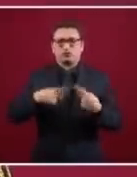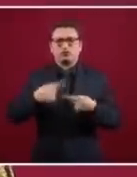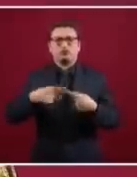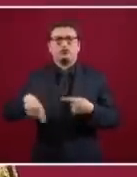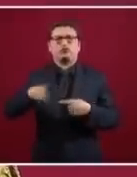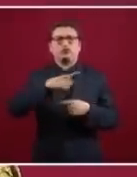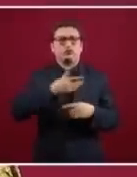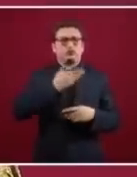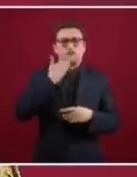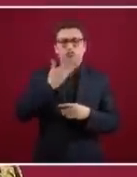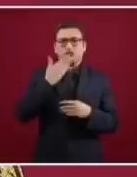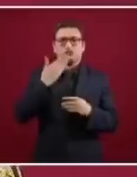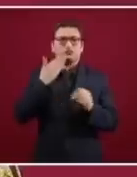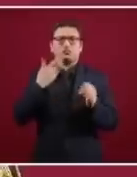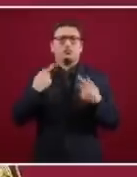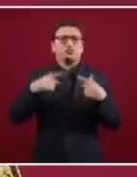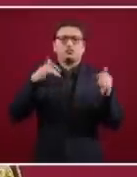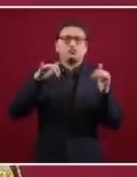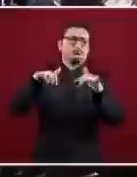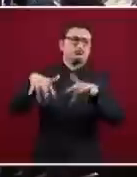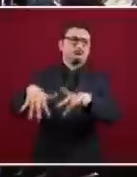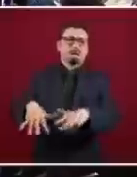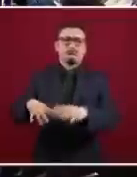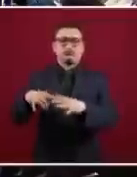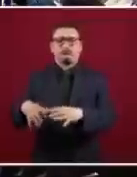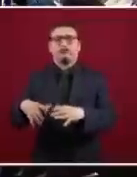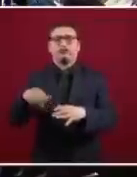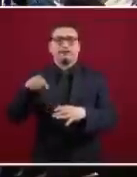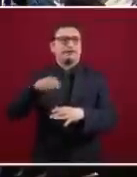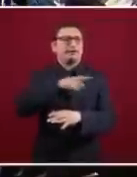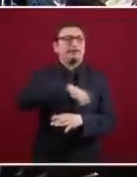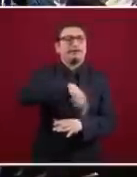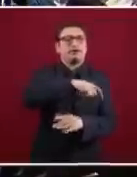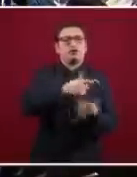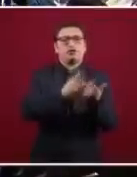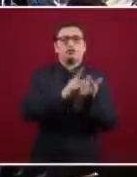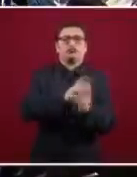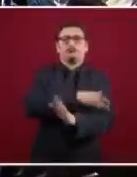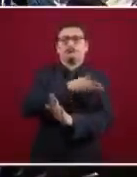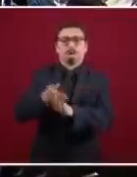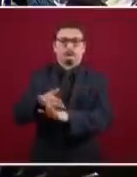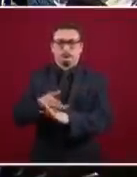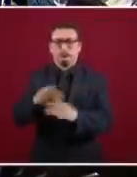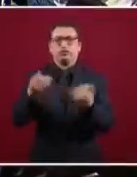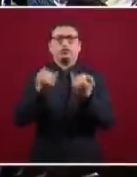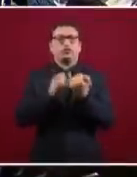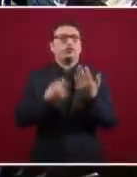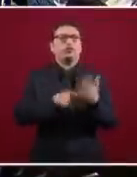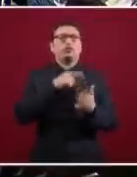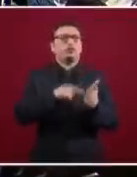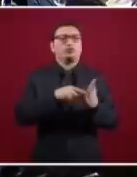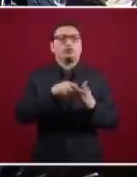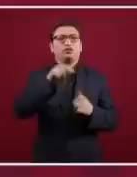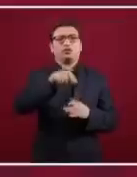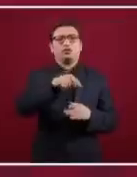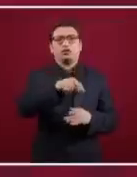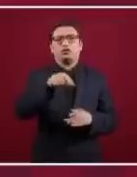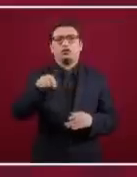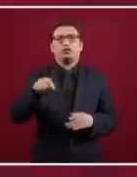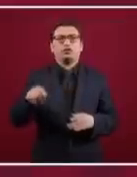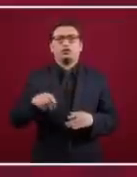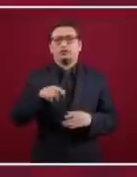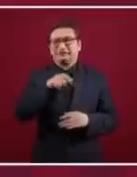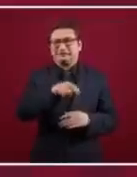una cantidad de personas y que pueden causar daños también contra instalaciones que se consideran